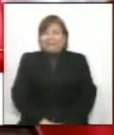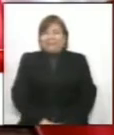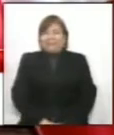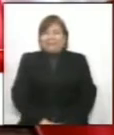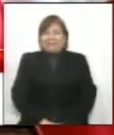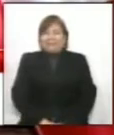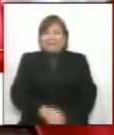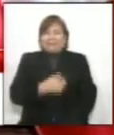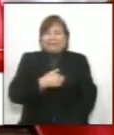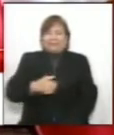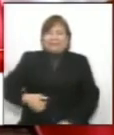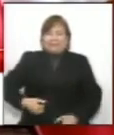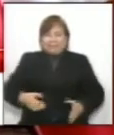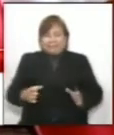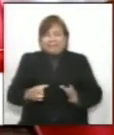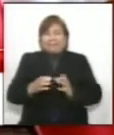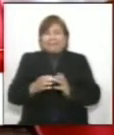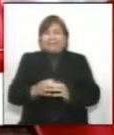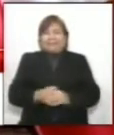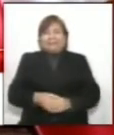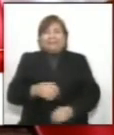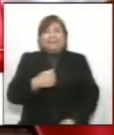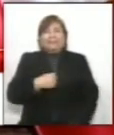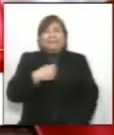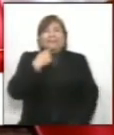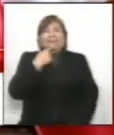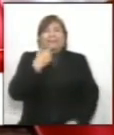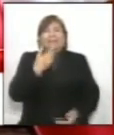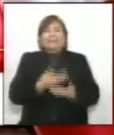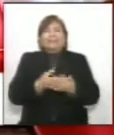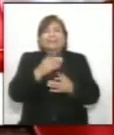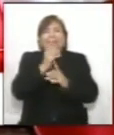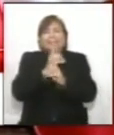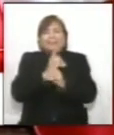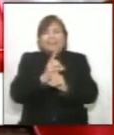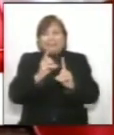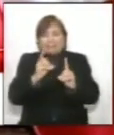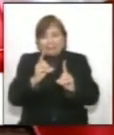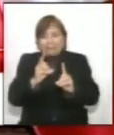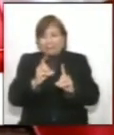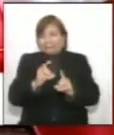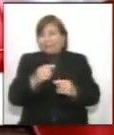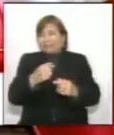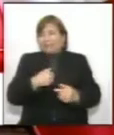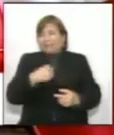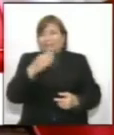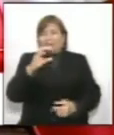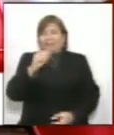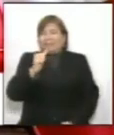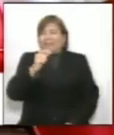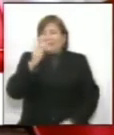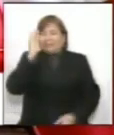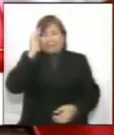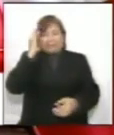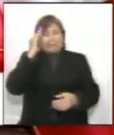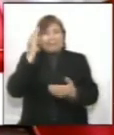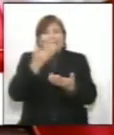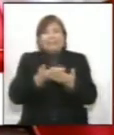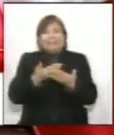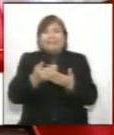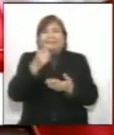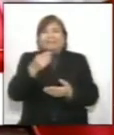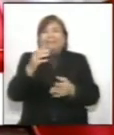como presidente del Congreso. Lo que yo he hecho es un ejercicio democrático y que creo que el señor Cateriano perfectamente lo conoce porque